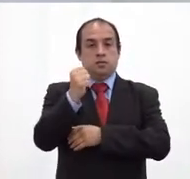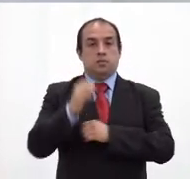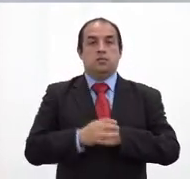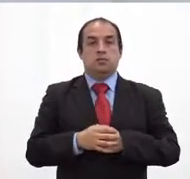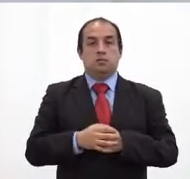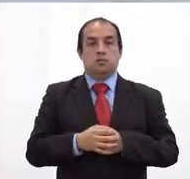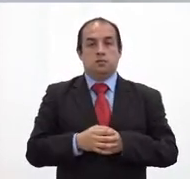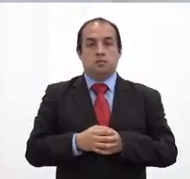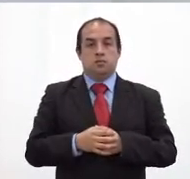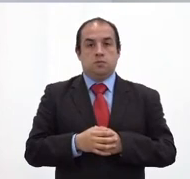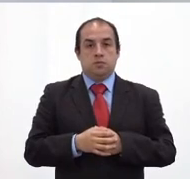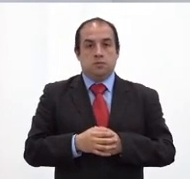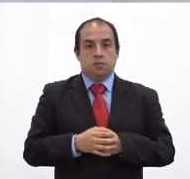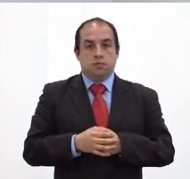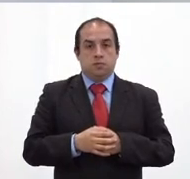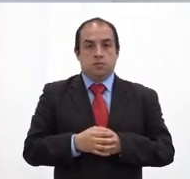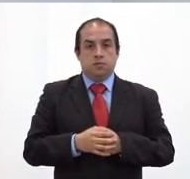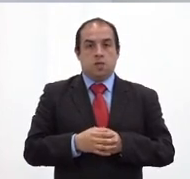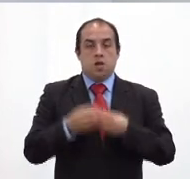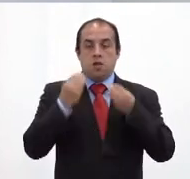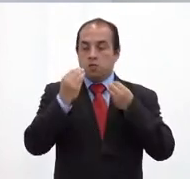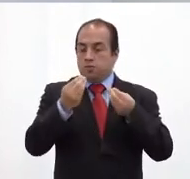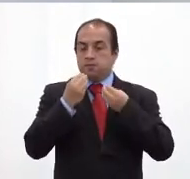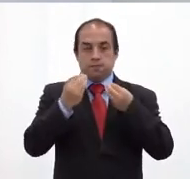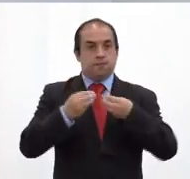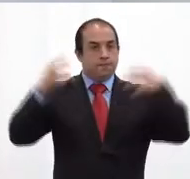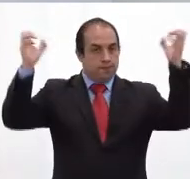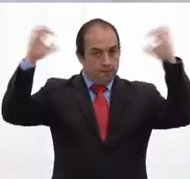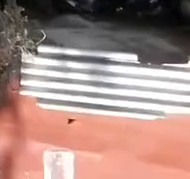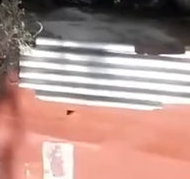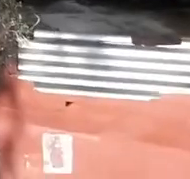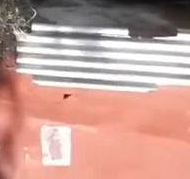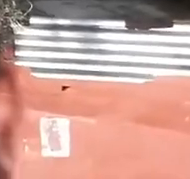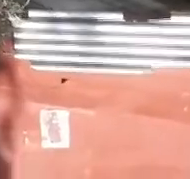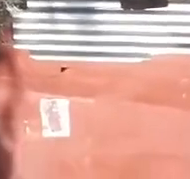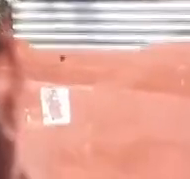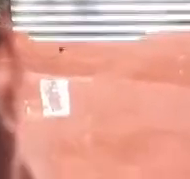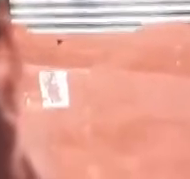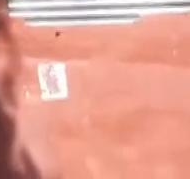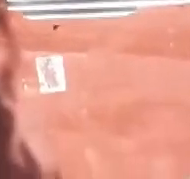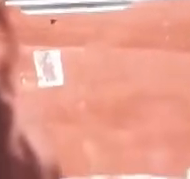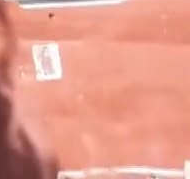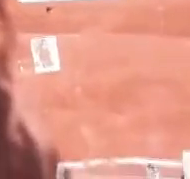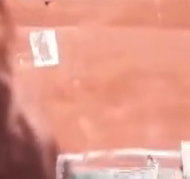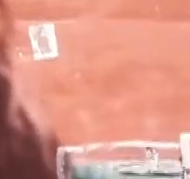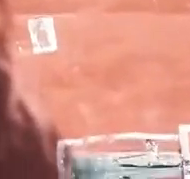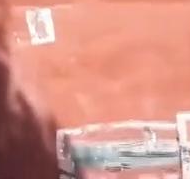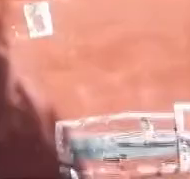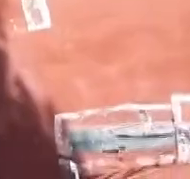septiembre por las por alto nivel de lluvias. Entonces, en el segundo tema,